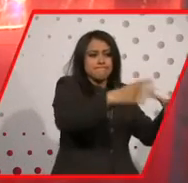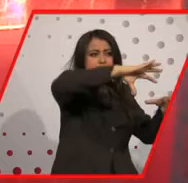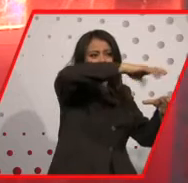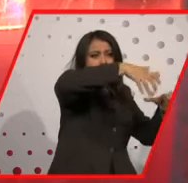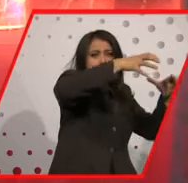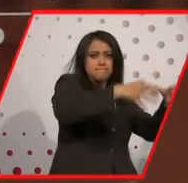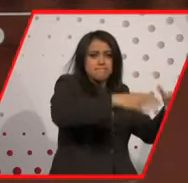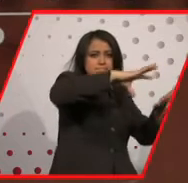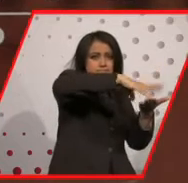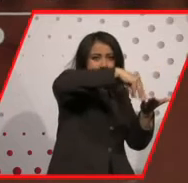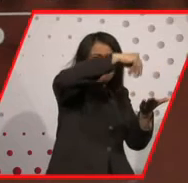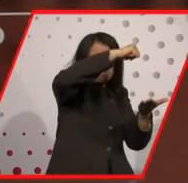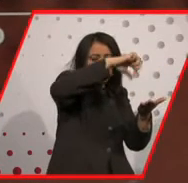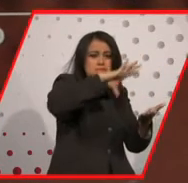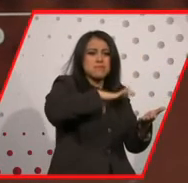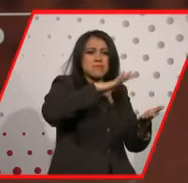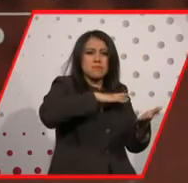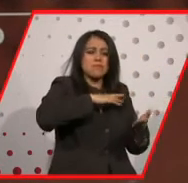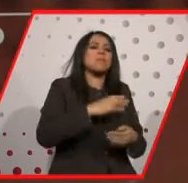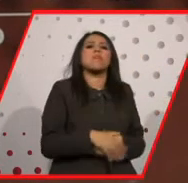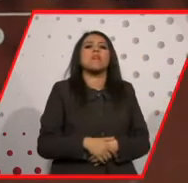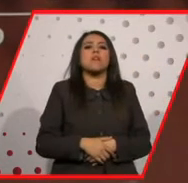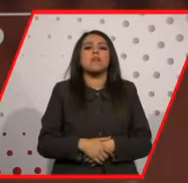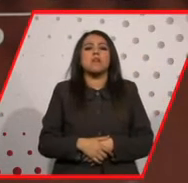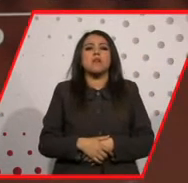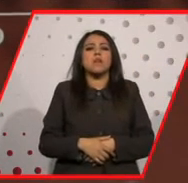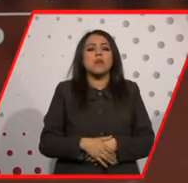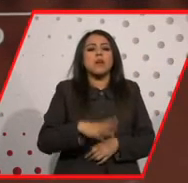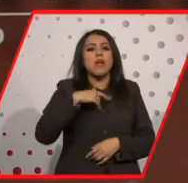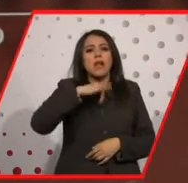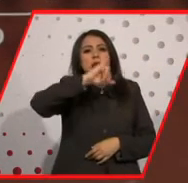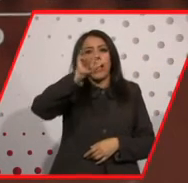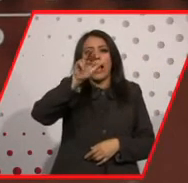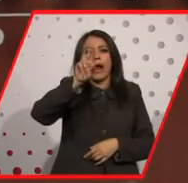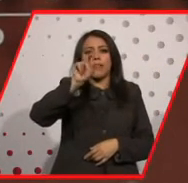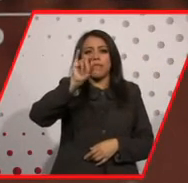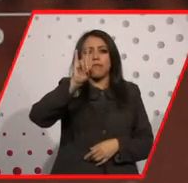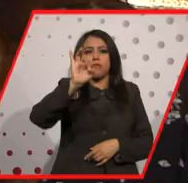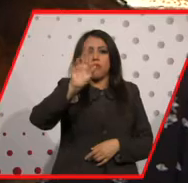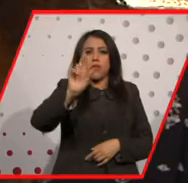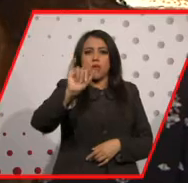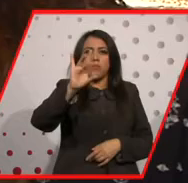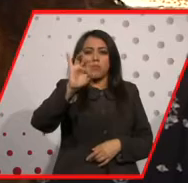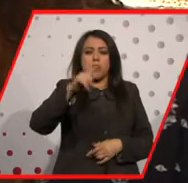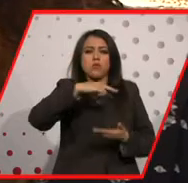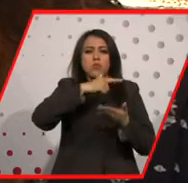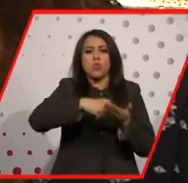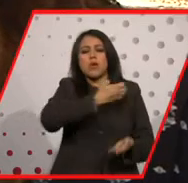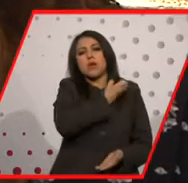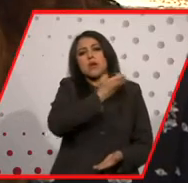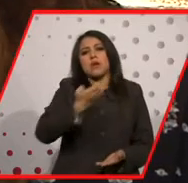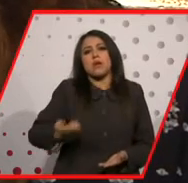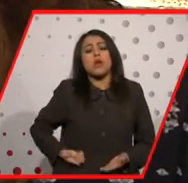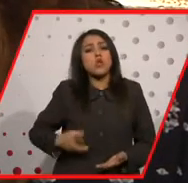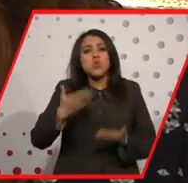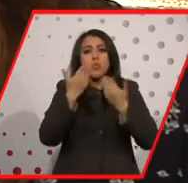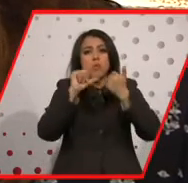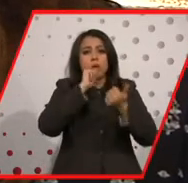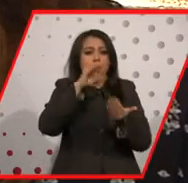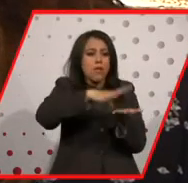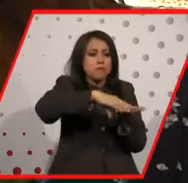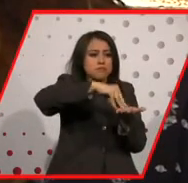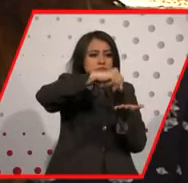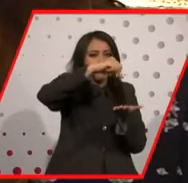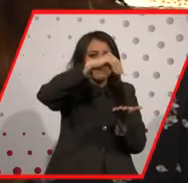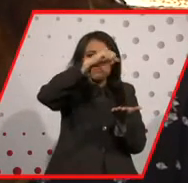cuales no aceptaron. Los servicios se contrataron en la agencia funeraria Jardín Guadalupano en Ecatepec. Simplemente no estaban en la urna las